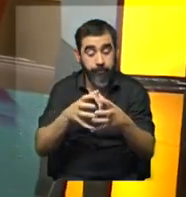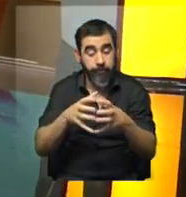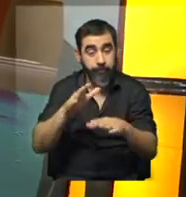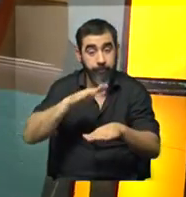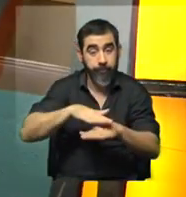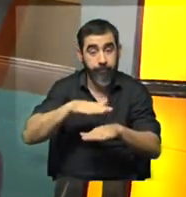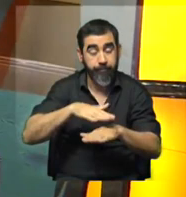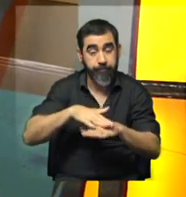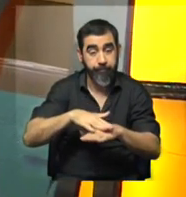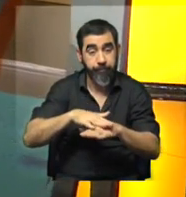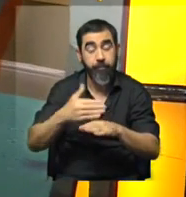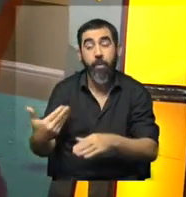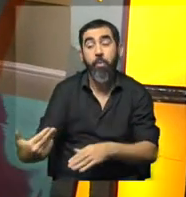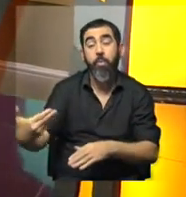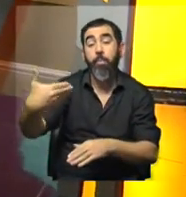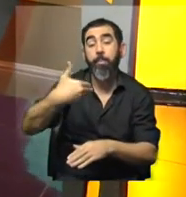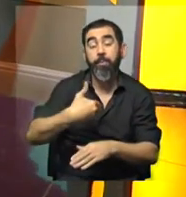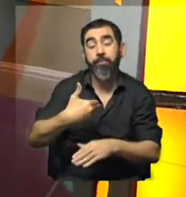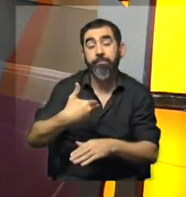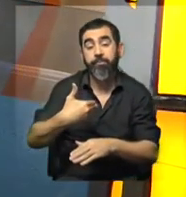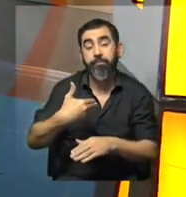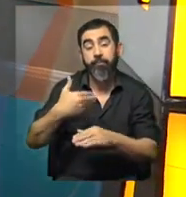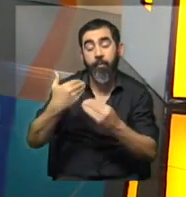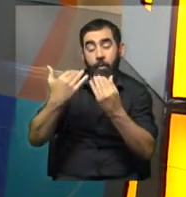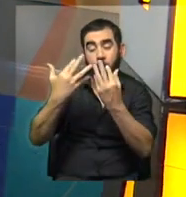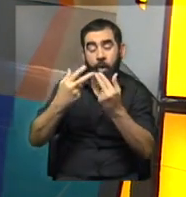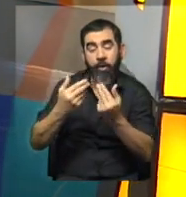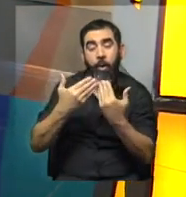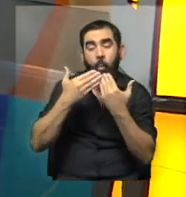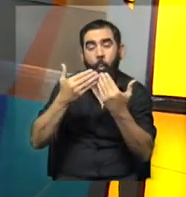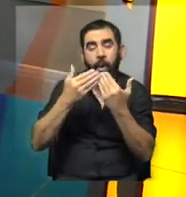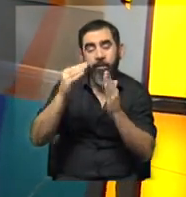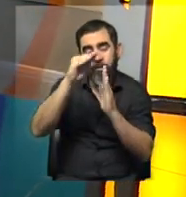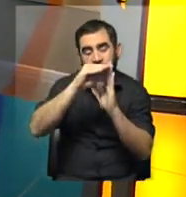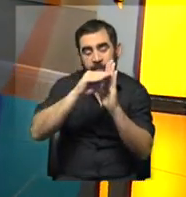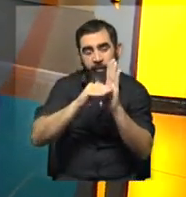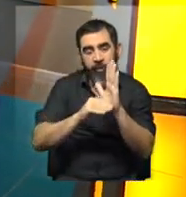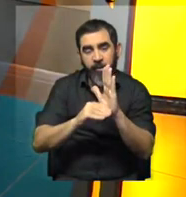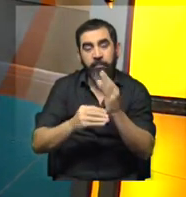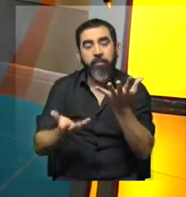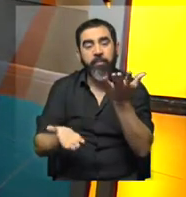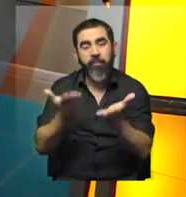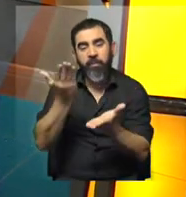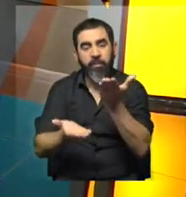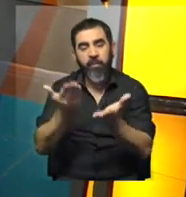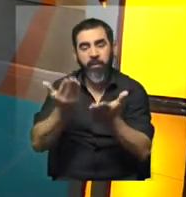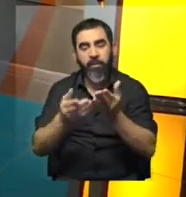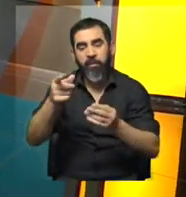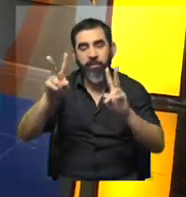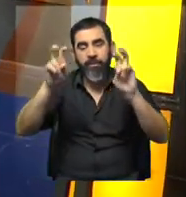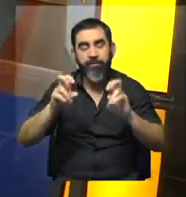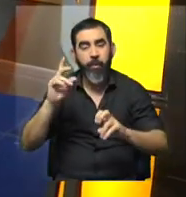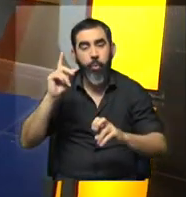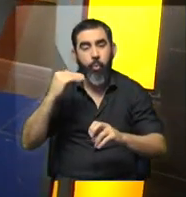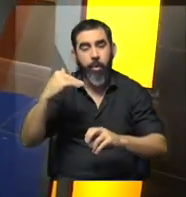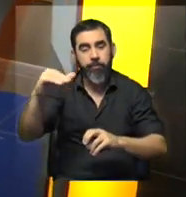de la ENDIS nos solicitó diseñar un cuestionario justamente para evaluar esto vinculado a la duración